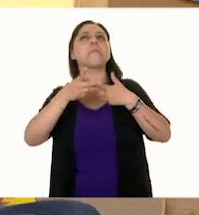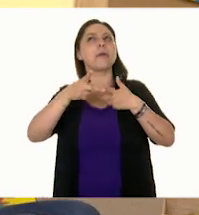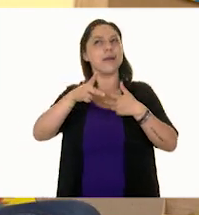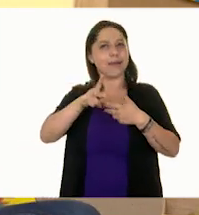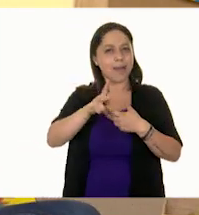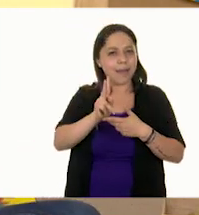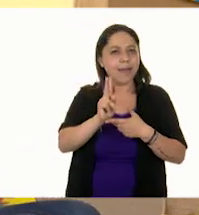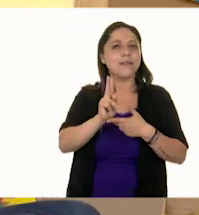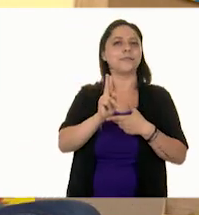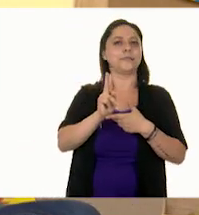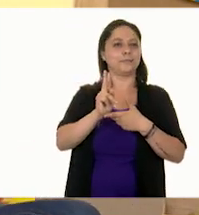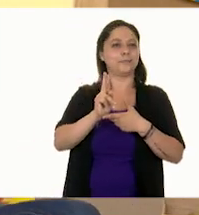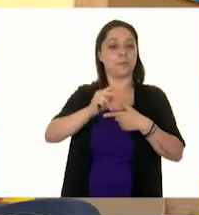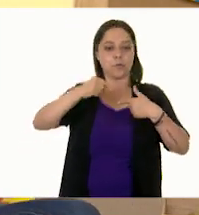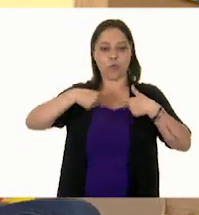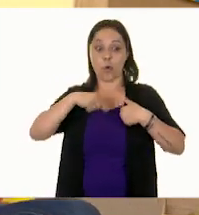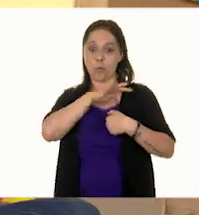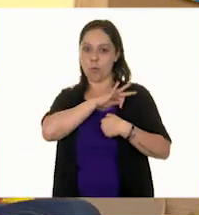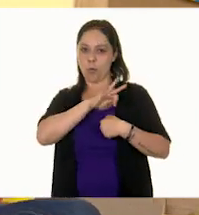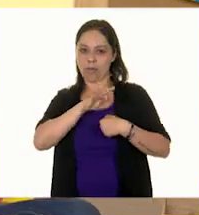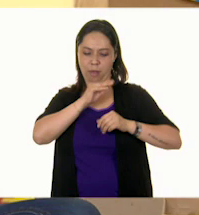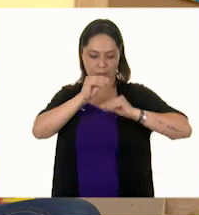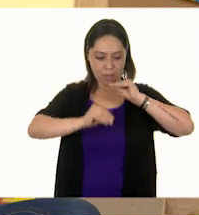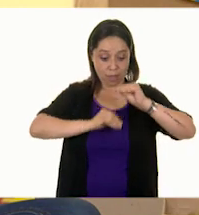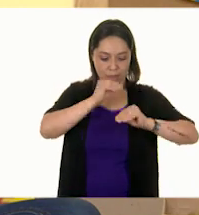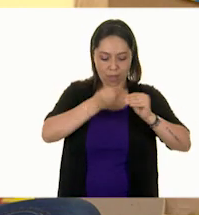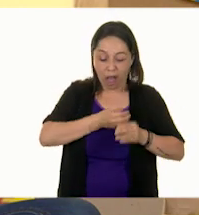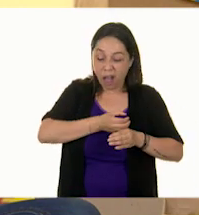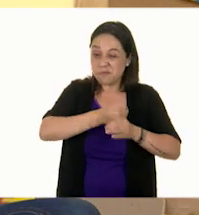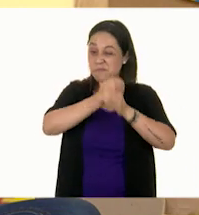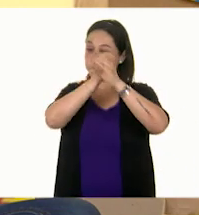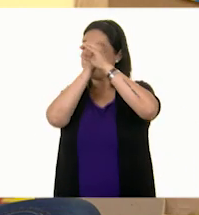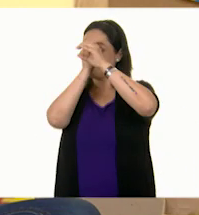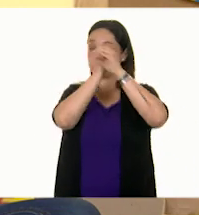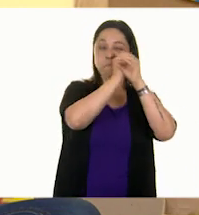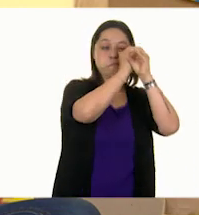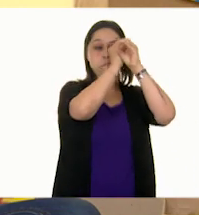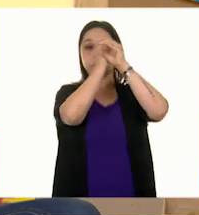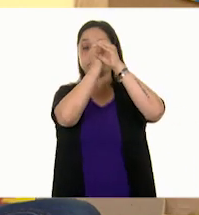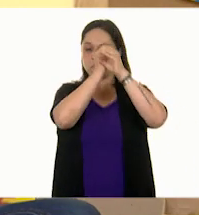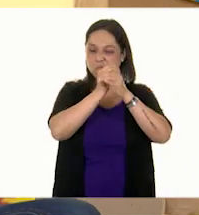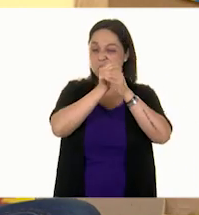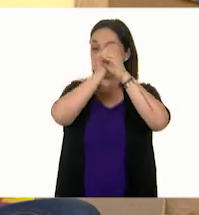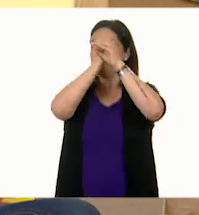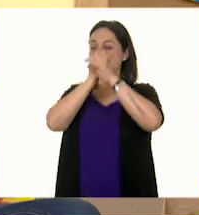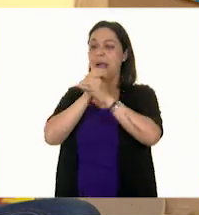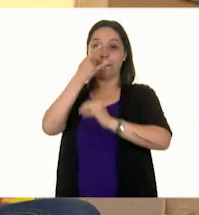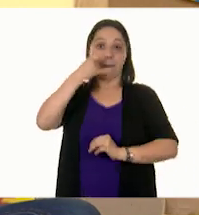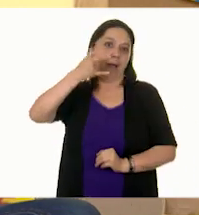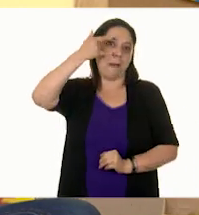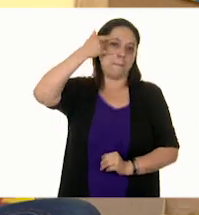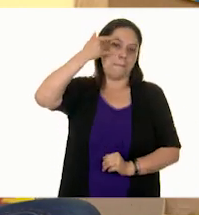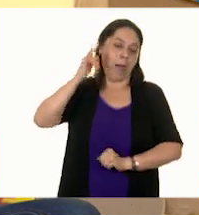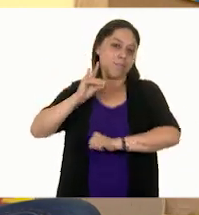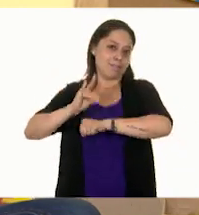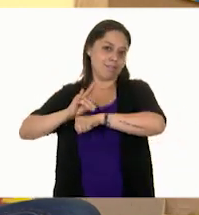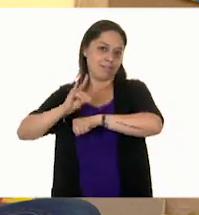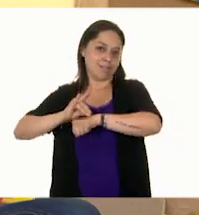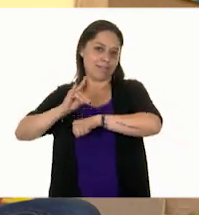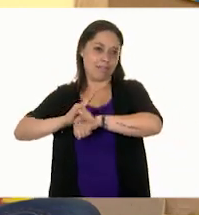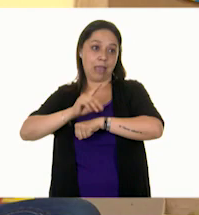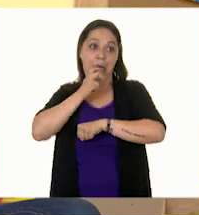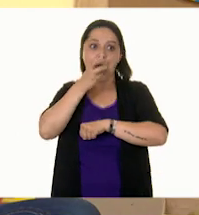papeles puedo hacer un telescopio para jugar a los piratas. Y con este periódico puedo hacer